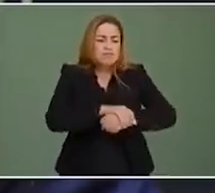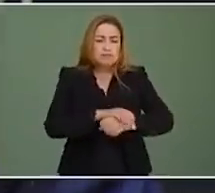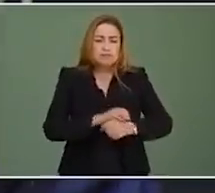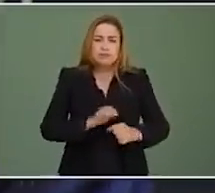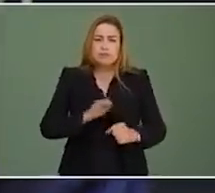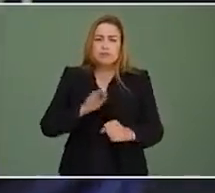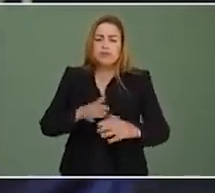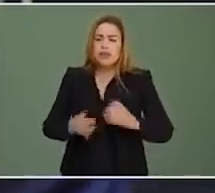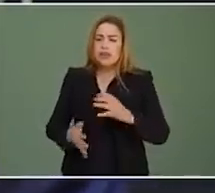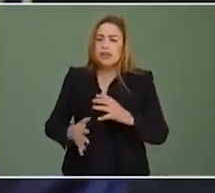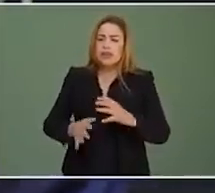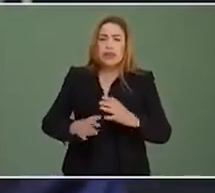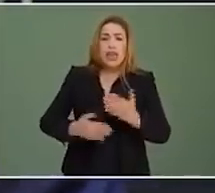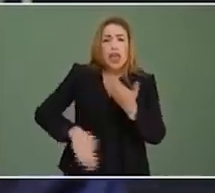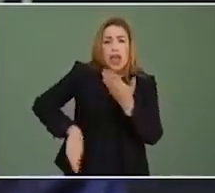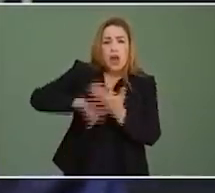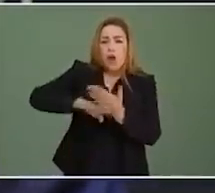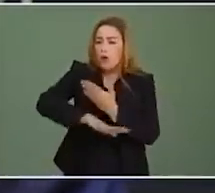más claro